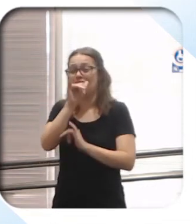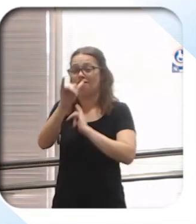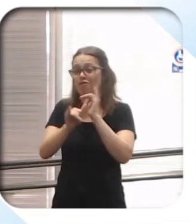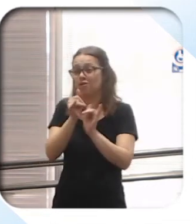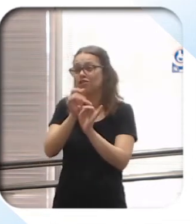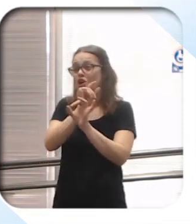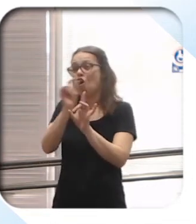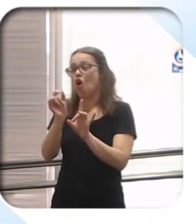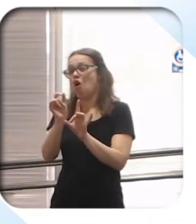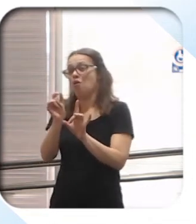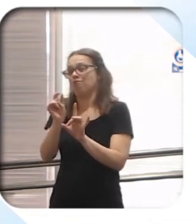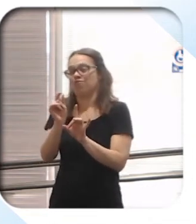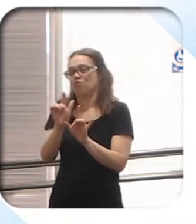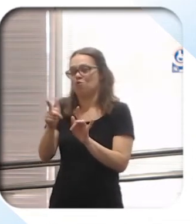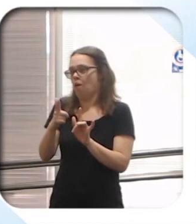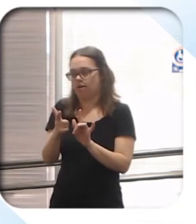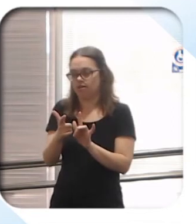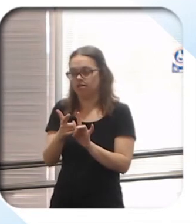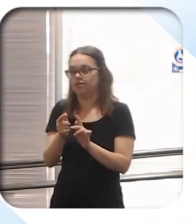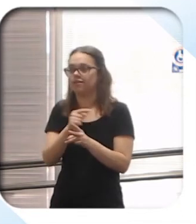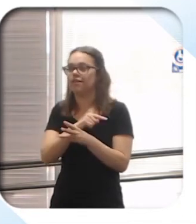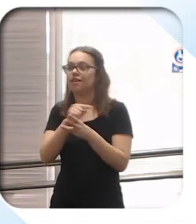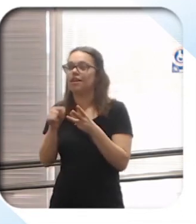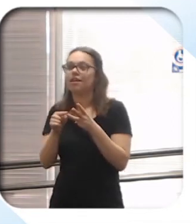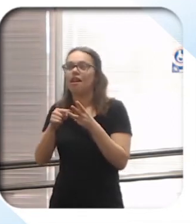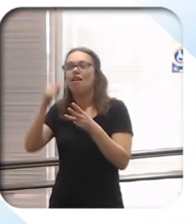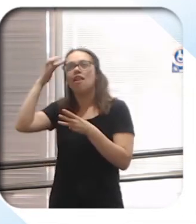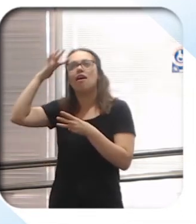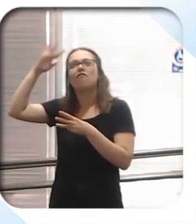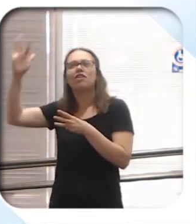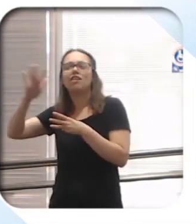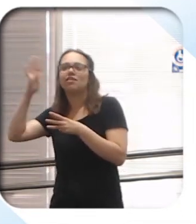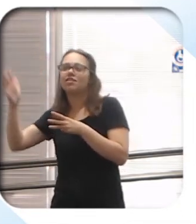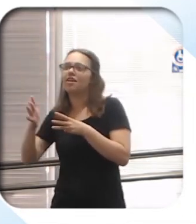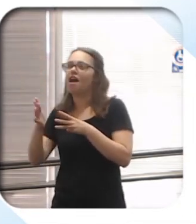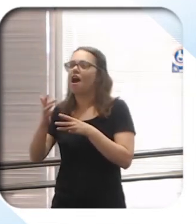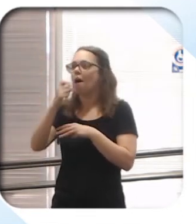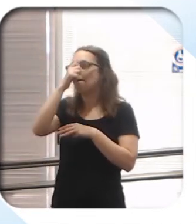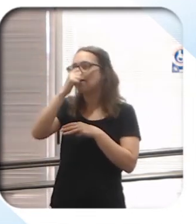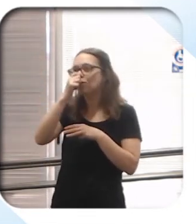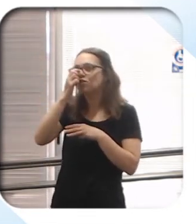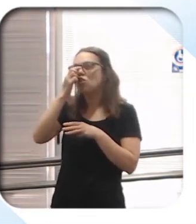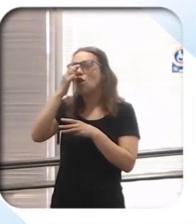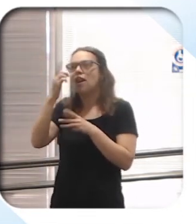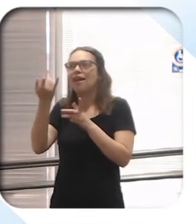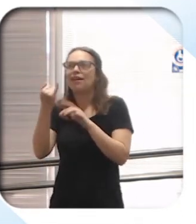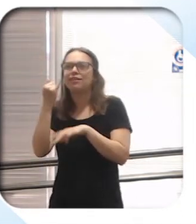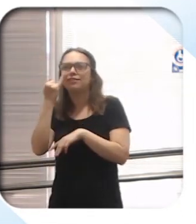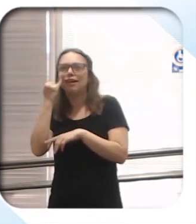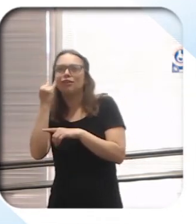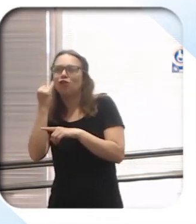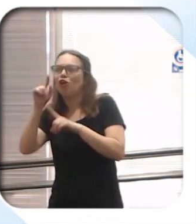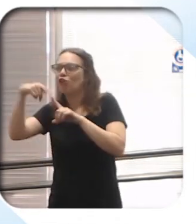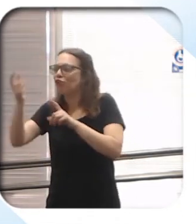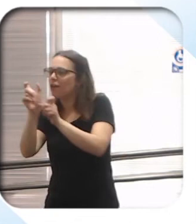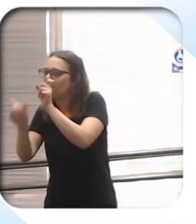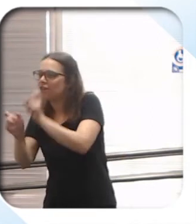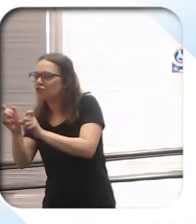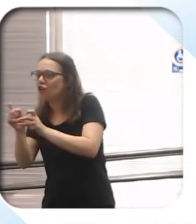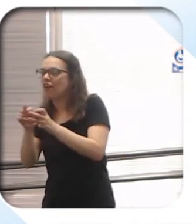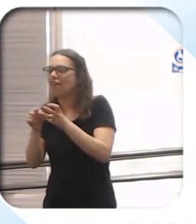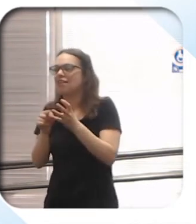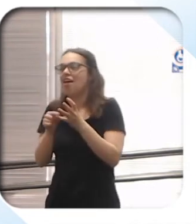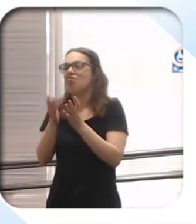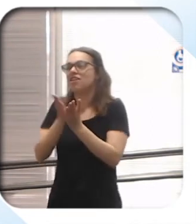a la expresión sexual. ¿Qué es la expresión sexual? La fantasía, la masturbación, las relaciones con otras personas. Derecho a formar